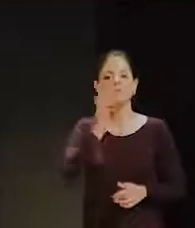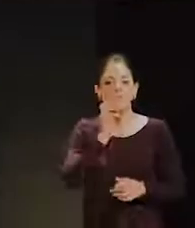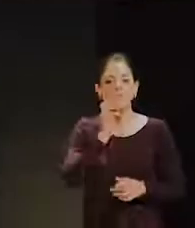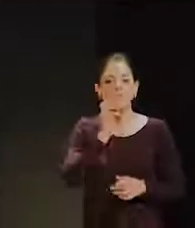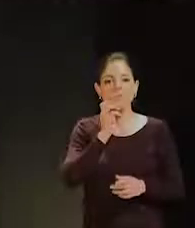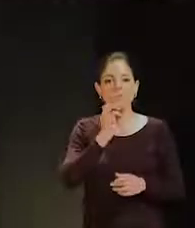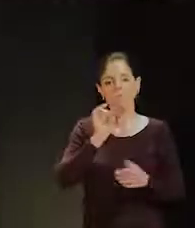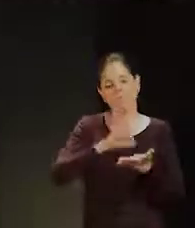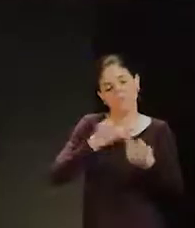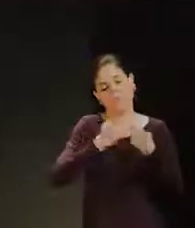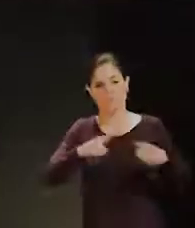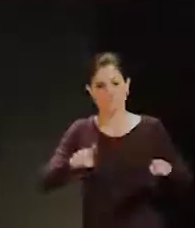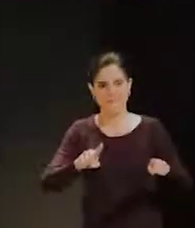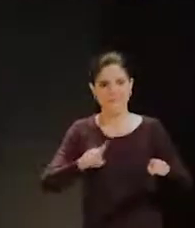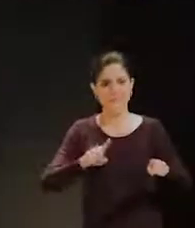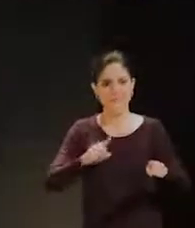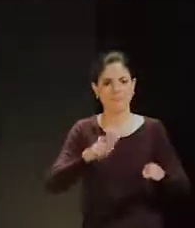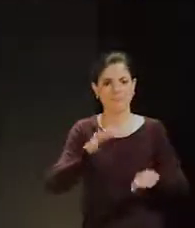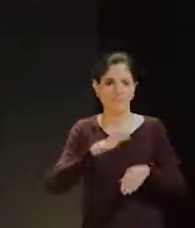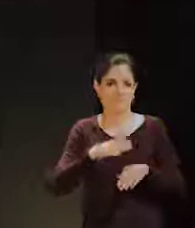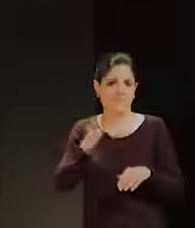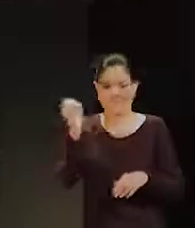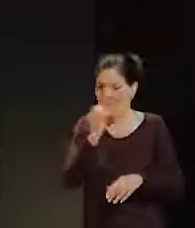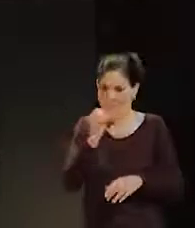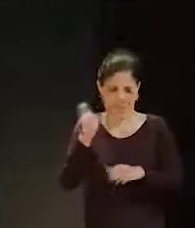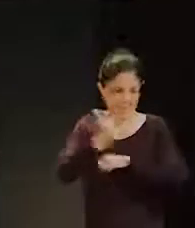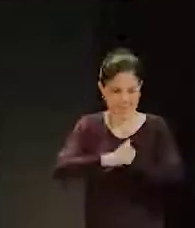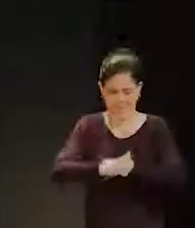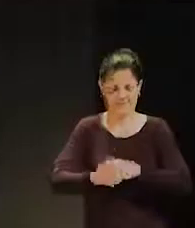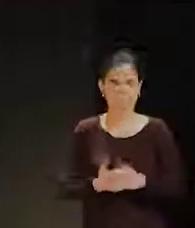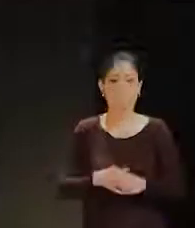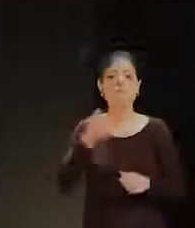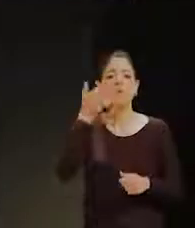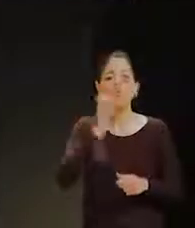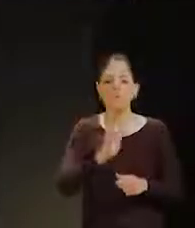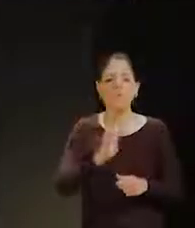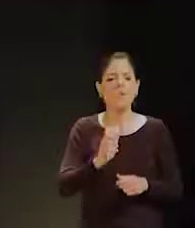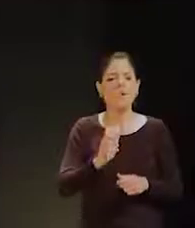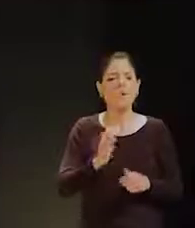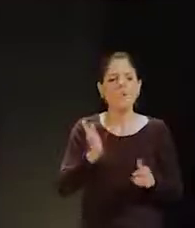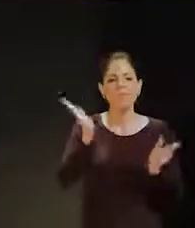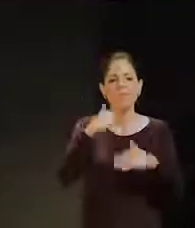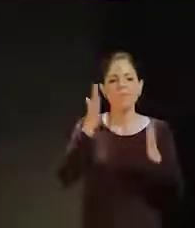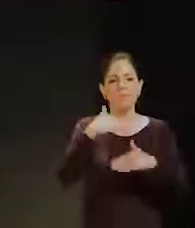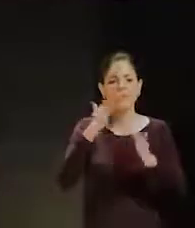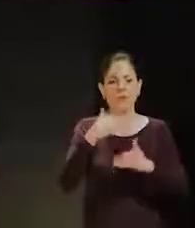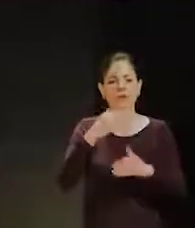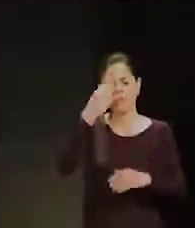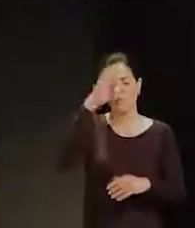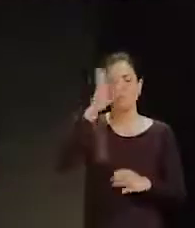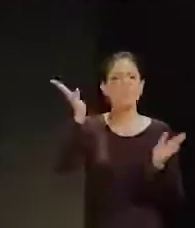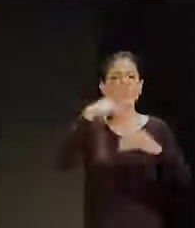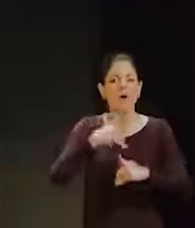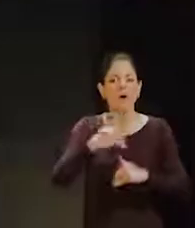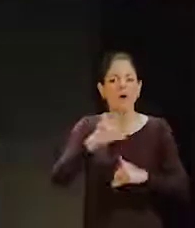en cero. Cero para cero. En Cuba no hay nada. Lo que